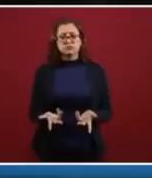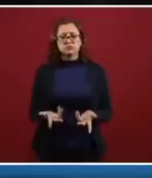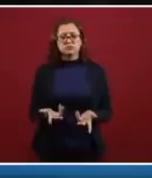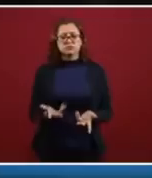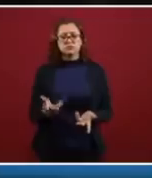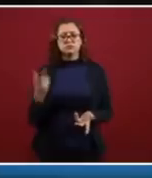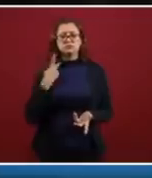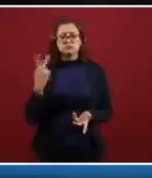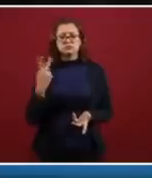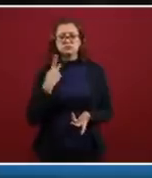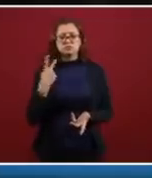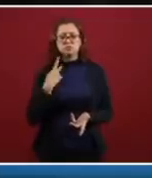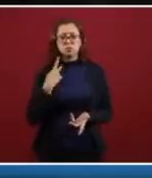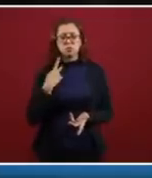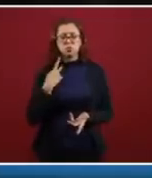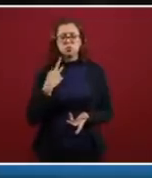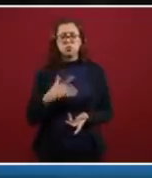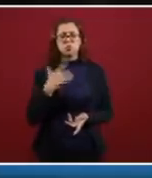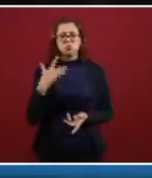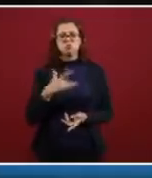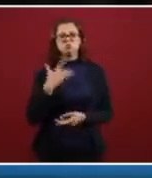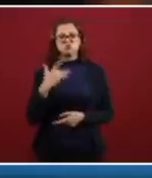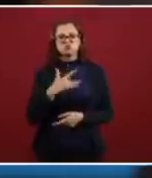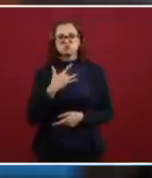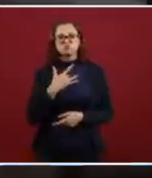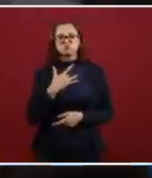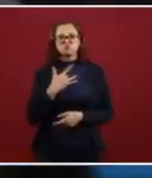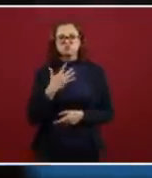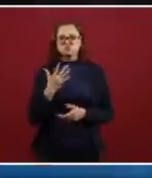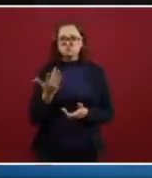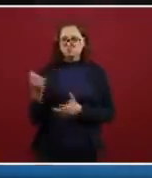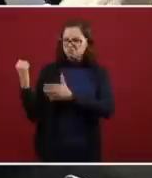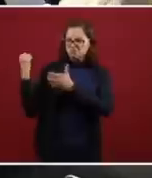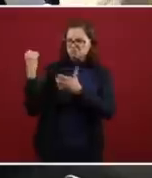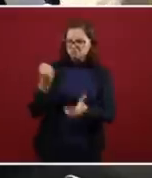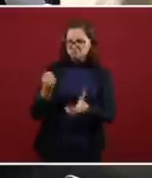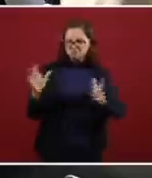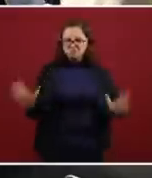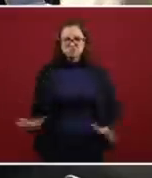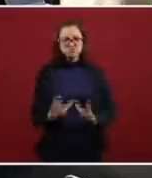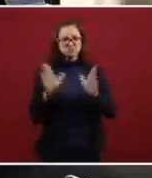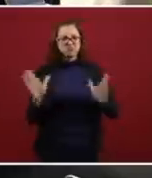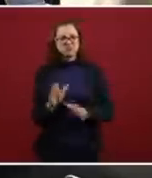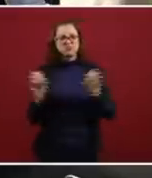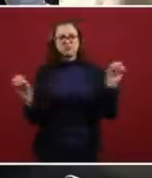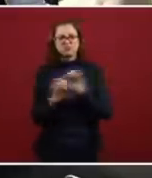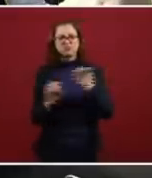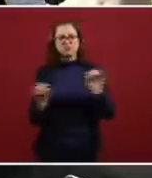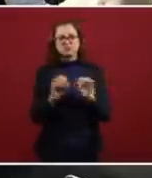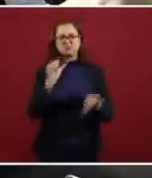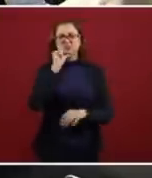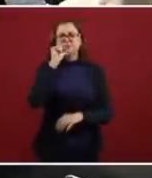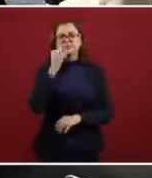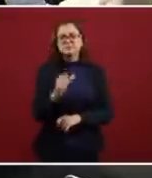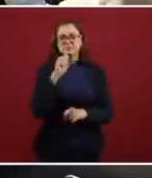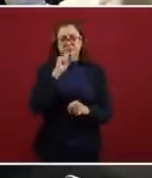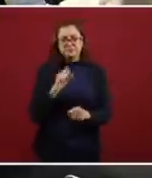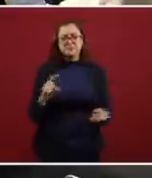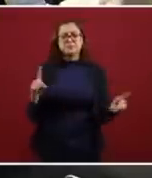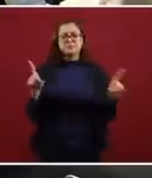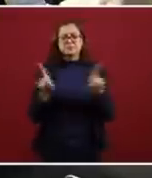perspectivas políticas que no están favoreciendo a la inversión, entre otras, el